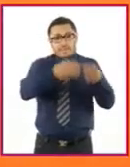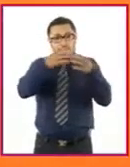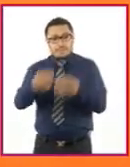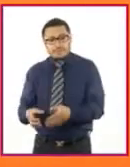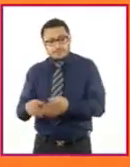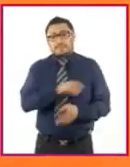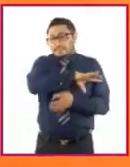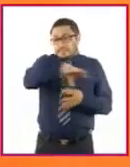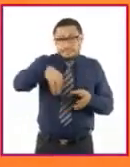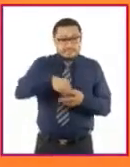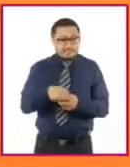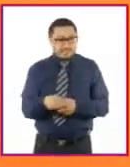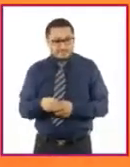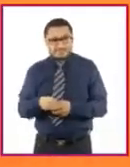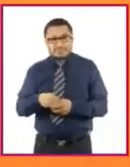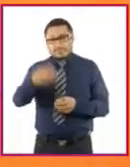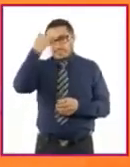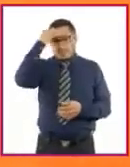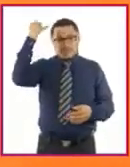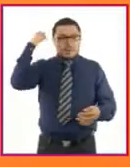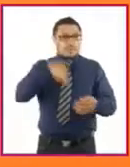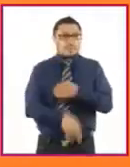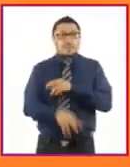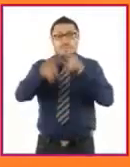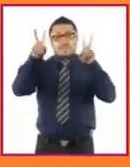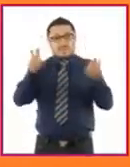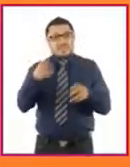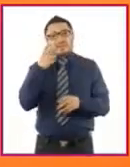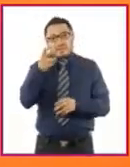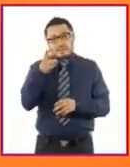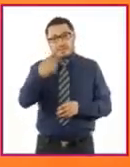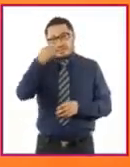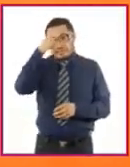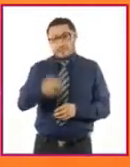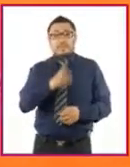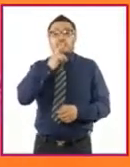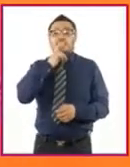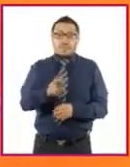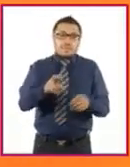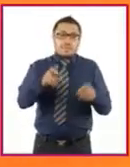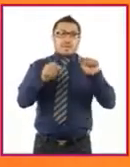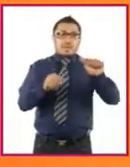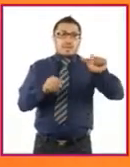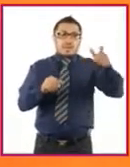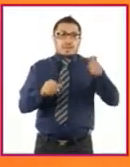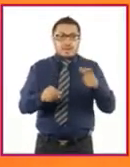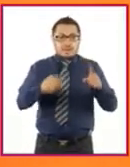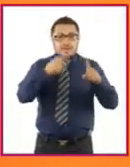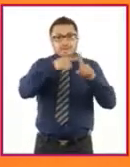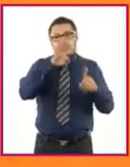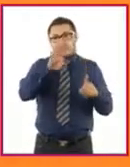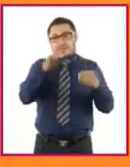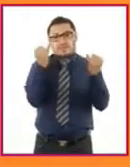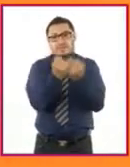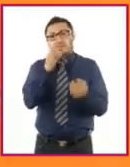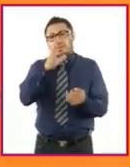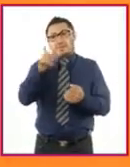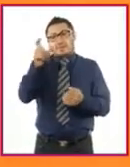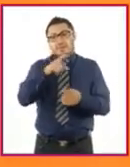resolución de problemas que nos llevan a ecuaciones de la forma AX más B es igual a CX más